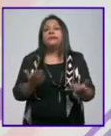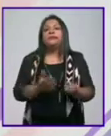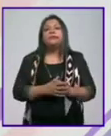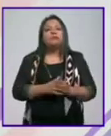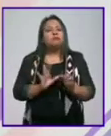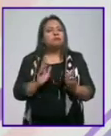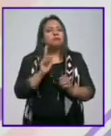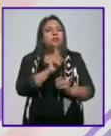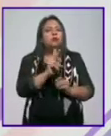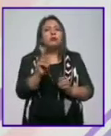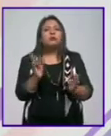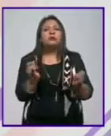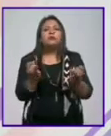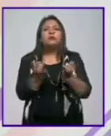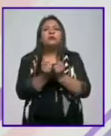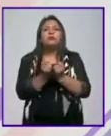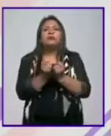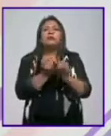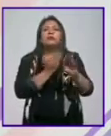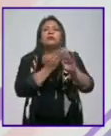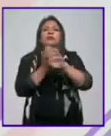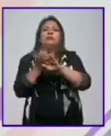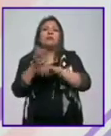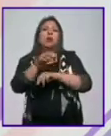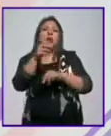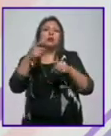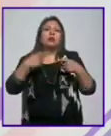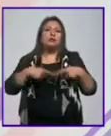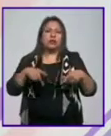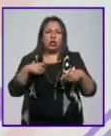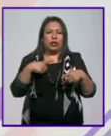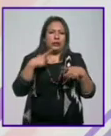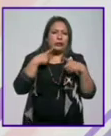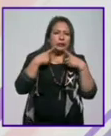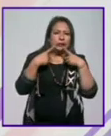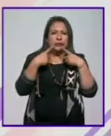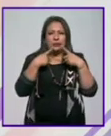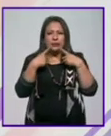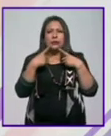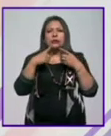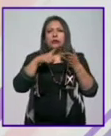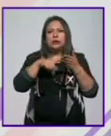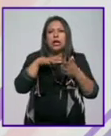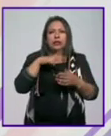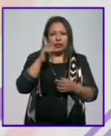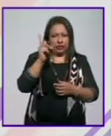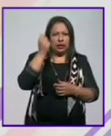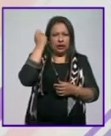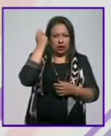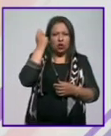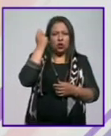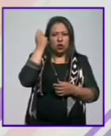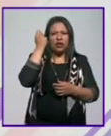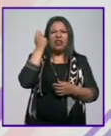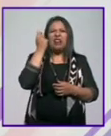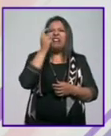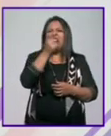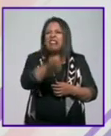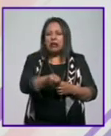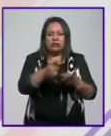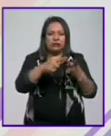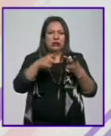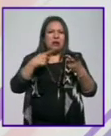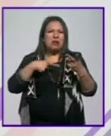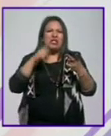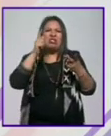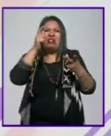un común denominador que afecta a otras personas. El discurso que tiene uno, ¿qué es tecnología? ¿Qué es esto de